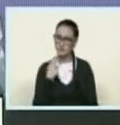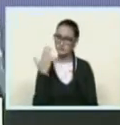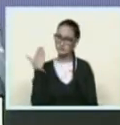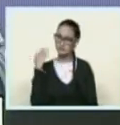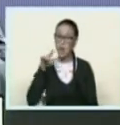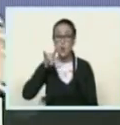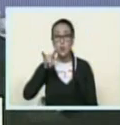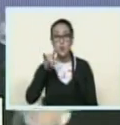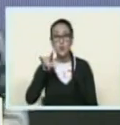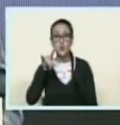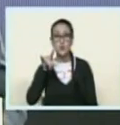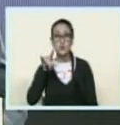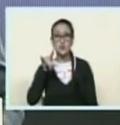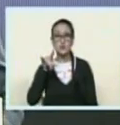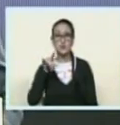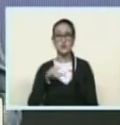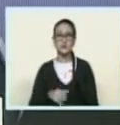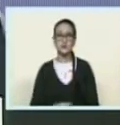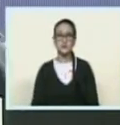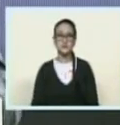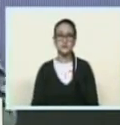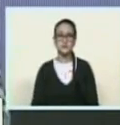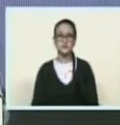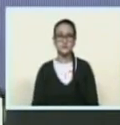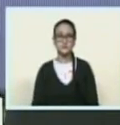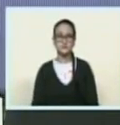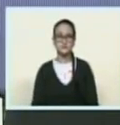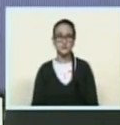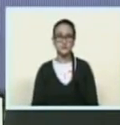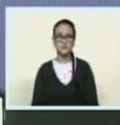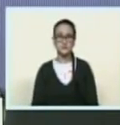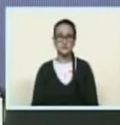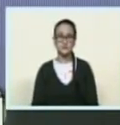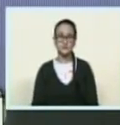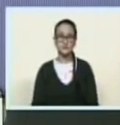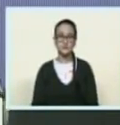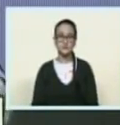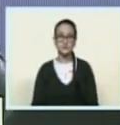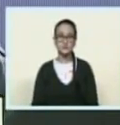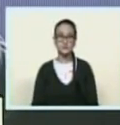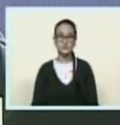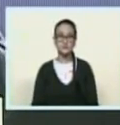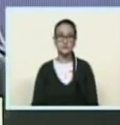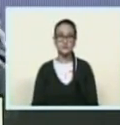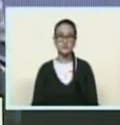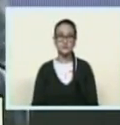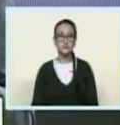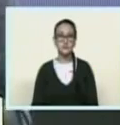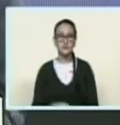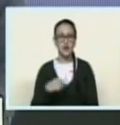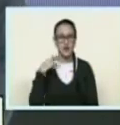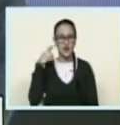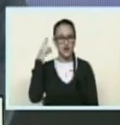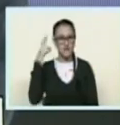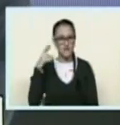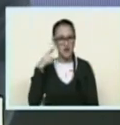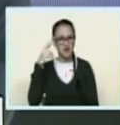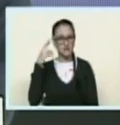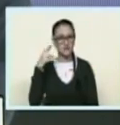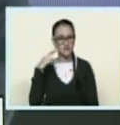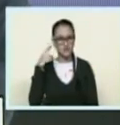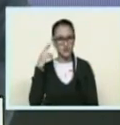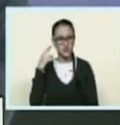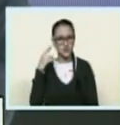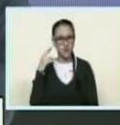lunes, en una larga, intensa e interesante reflexión que hizo, pero de